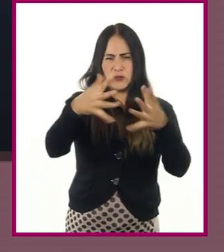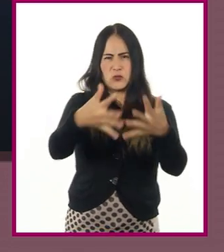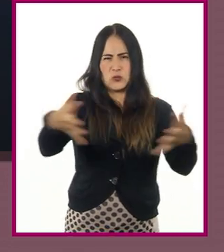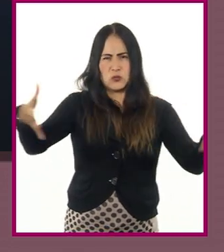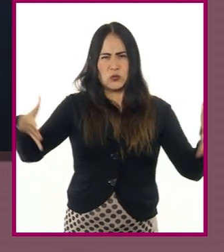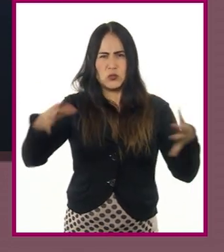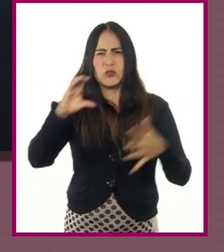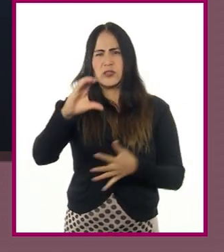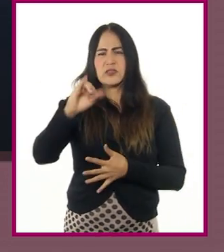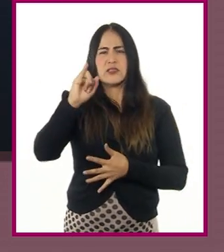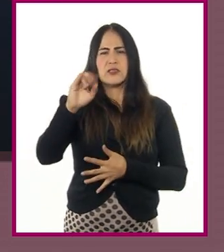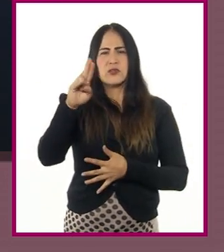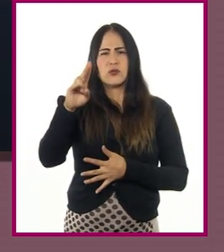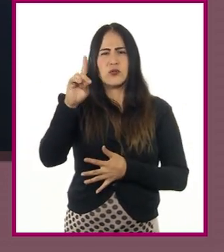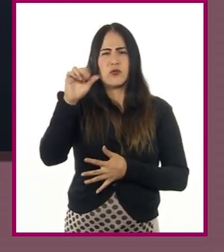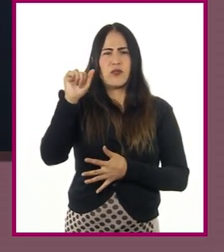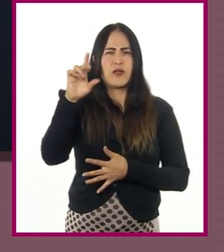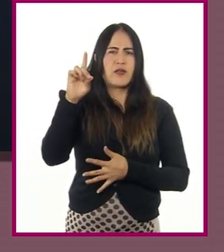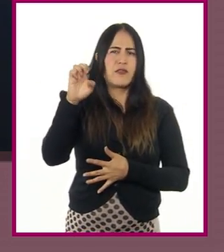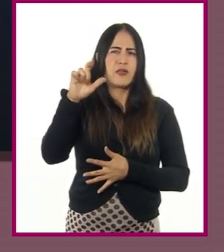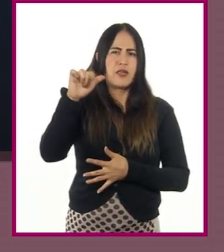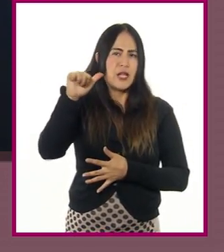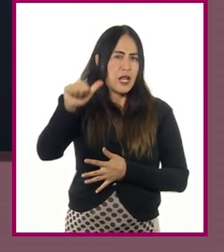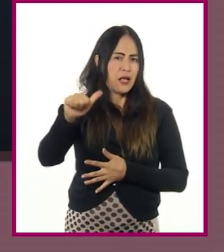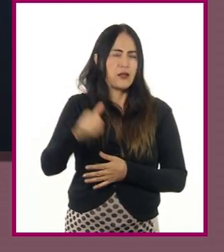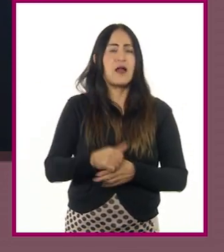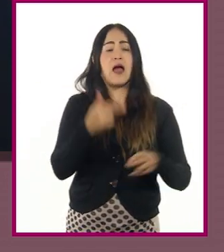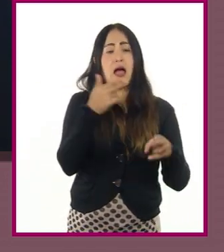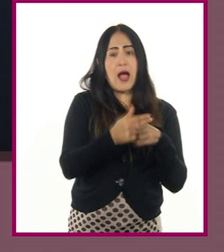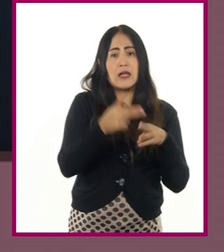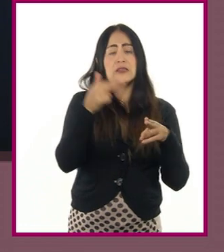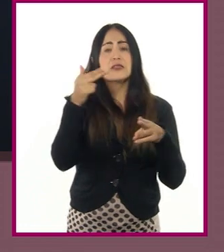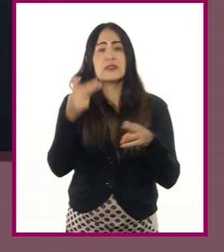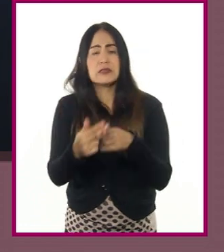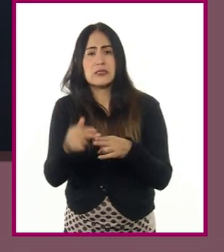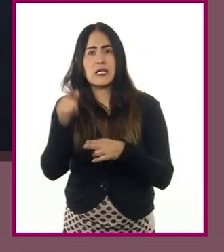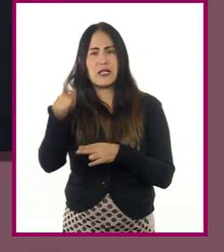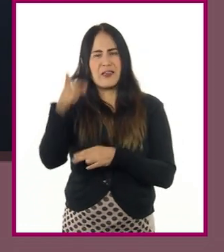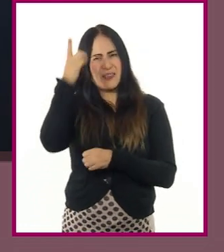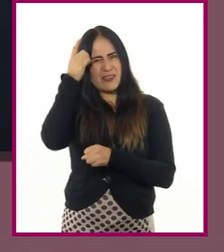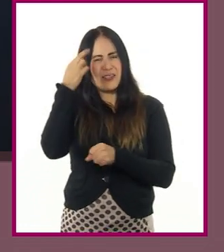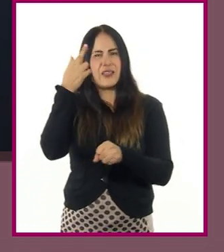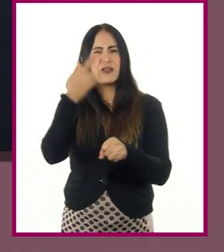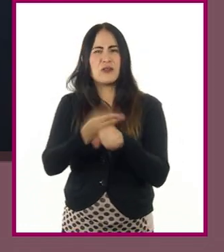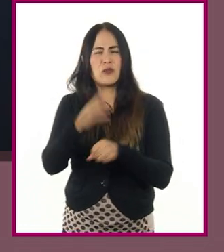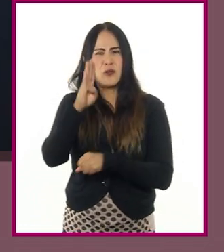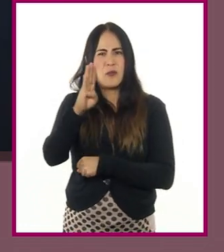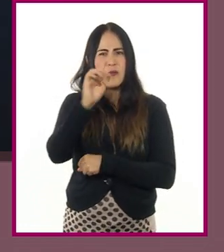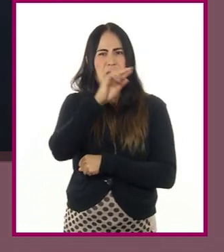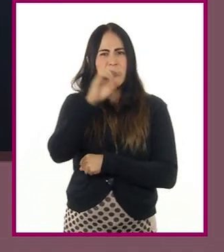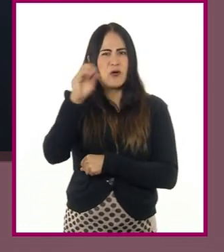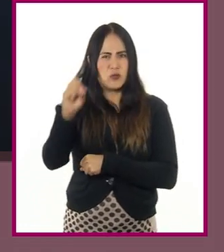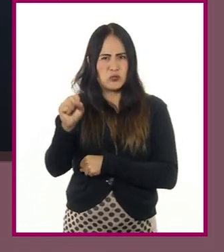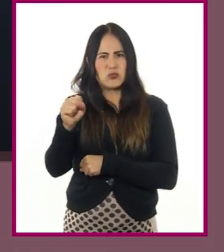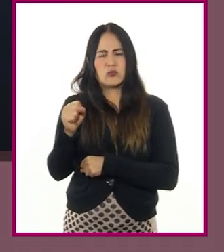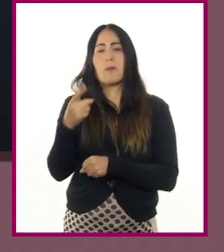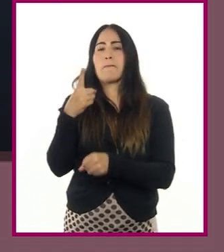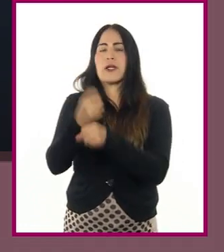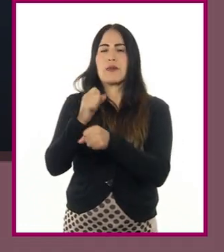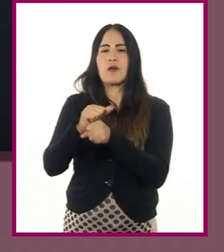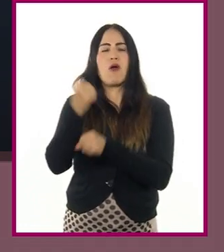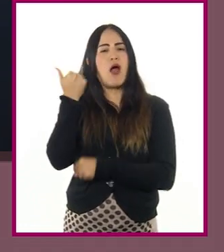el 22 y 23 de julio, a la manifestación del rector Barros Sierra el 1 de agosto.